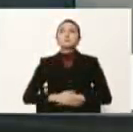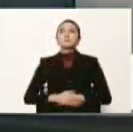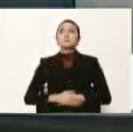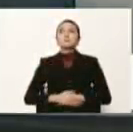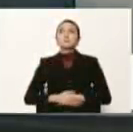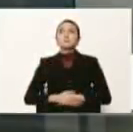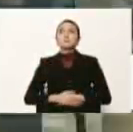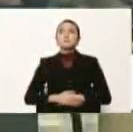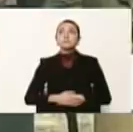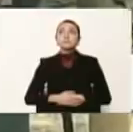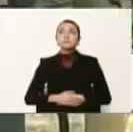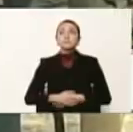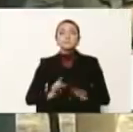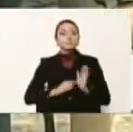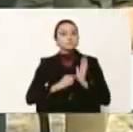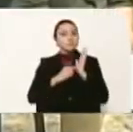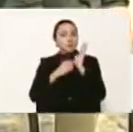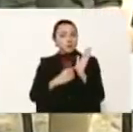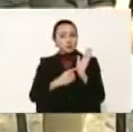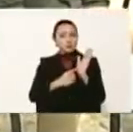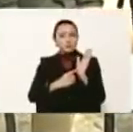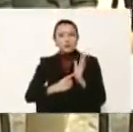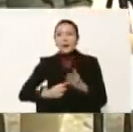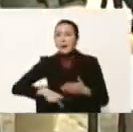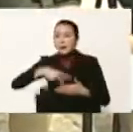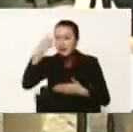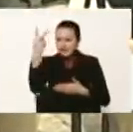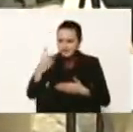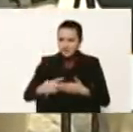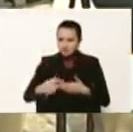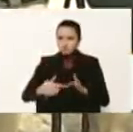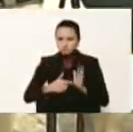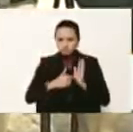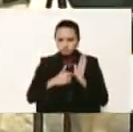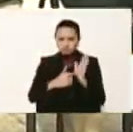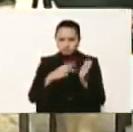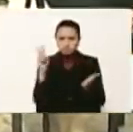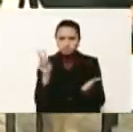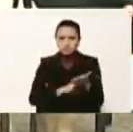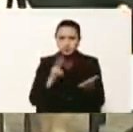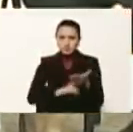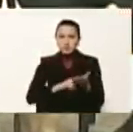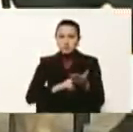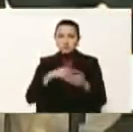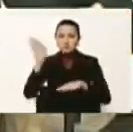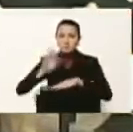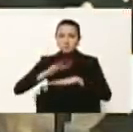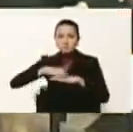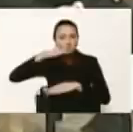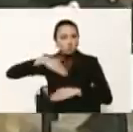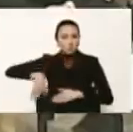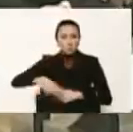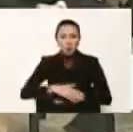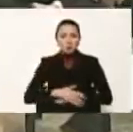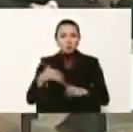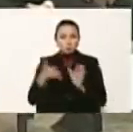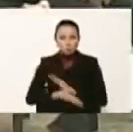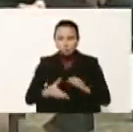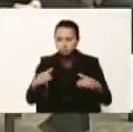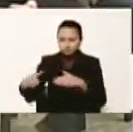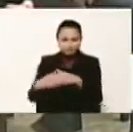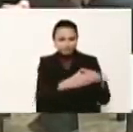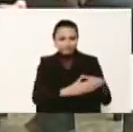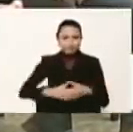descalabrar este plan en Venezuela. Hemos podido desmantelar estos grupos armados, criminales,